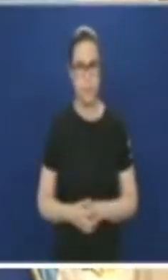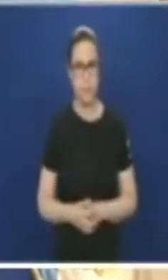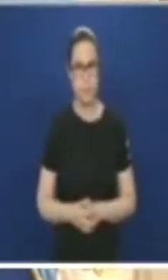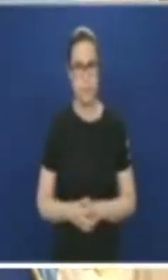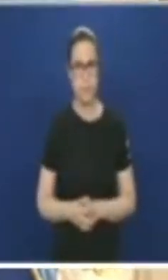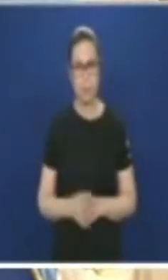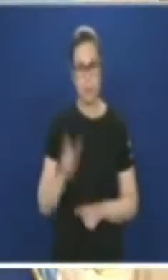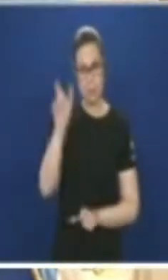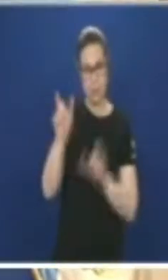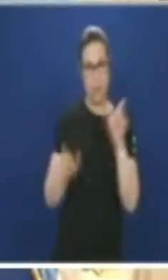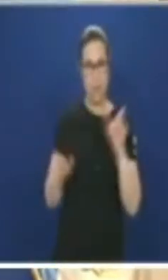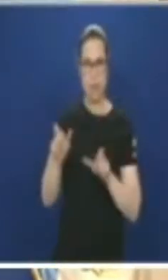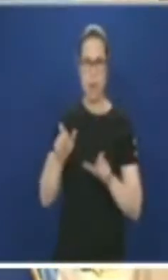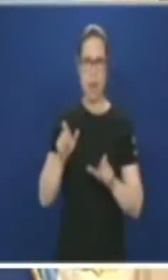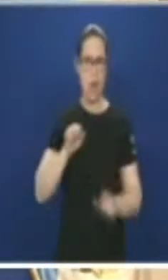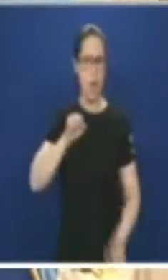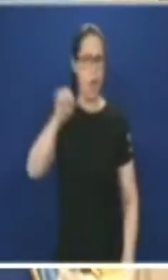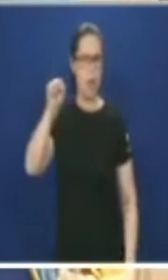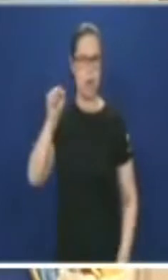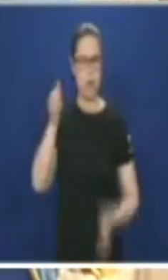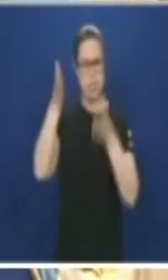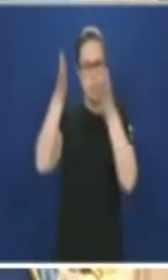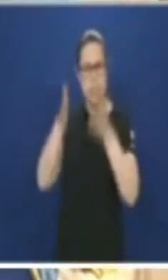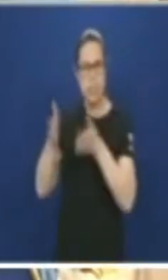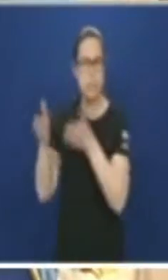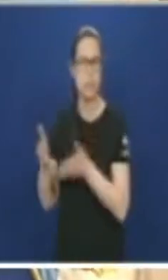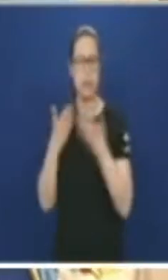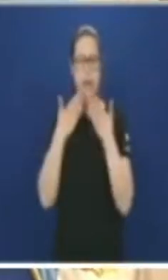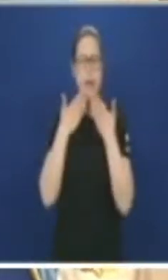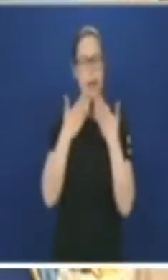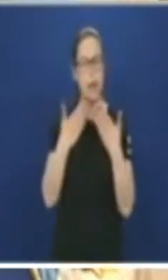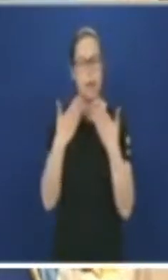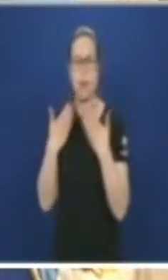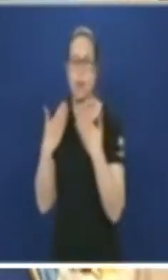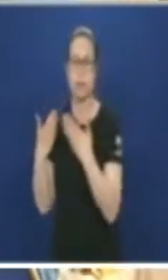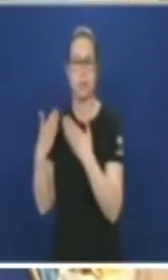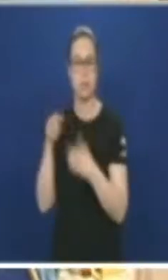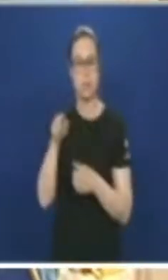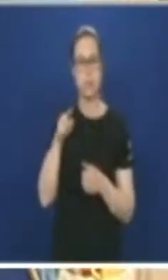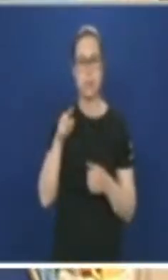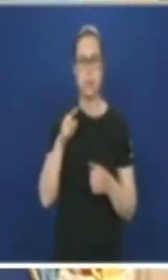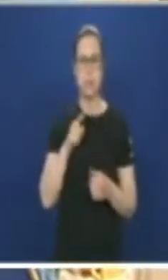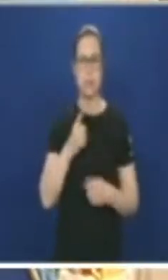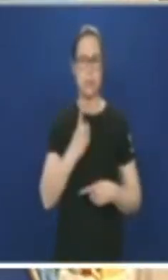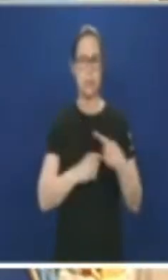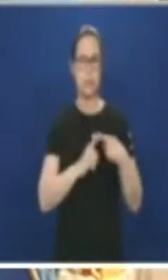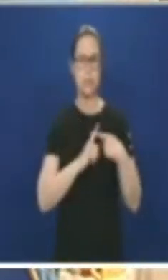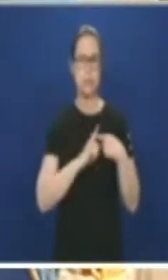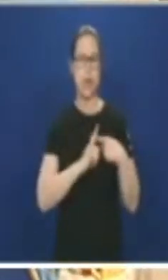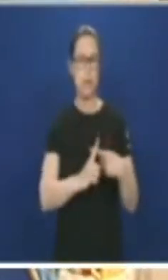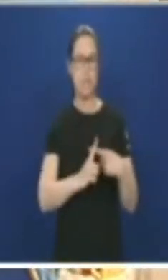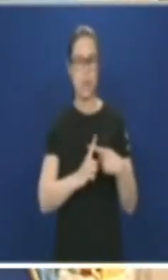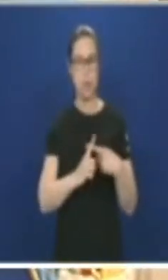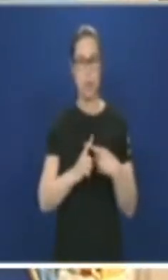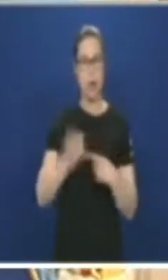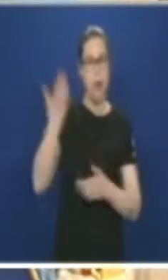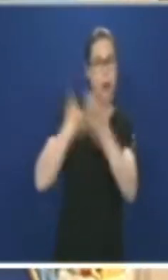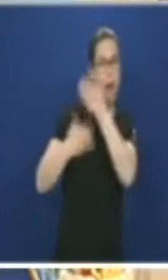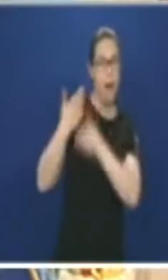Auténticos héroes, aos que debemos eterna gratitude por un sacrificio que apenas lle foi reconocido en